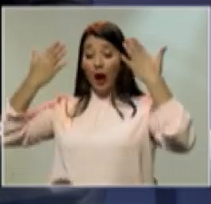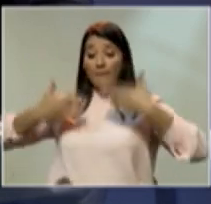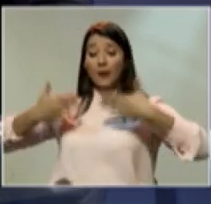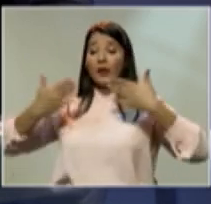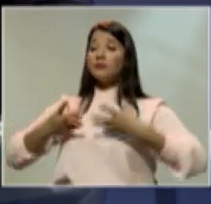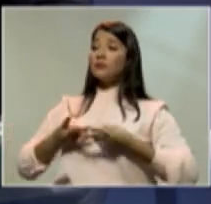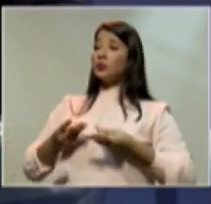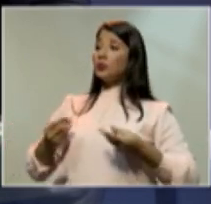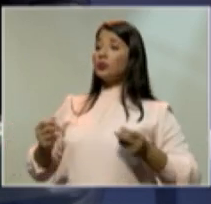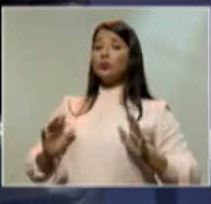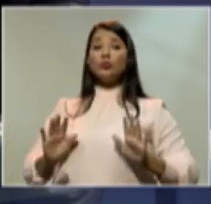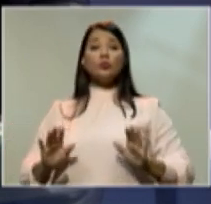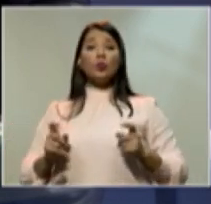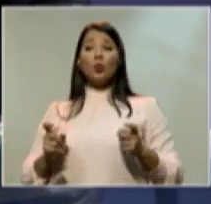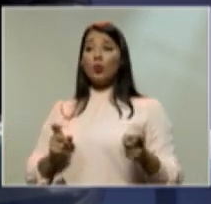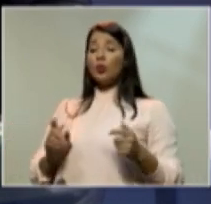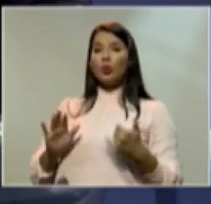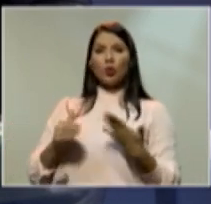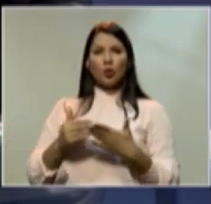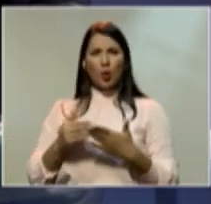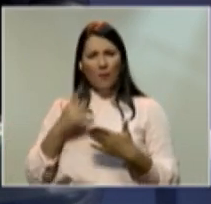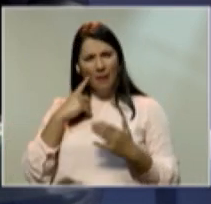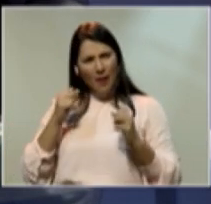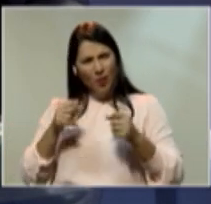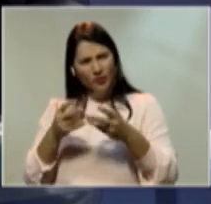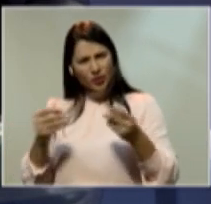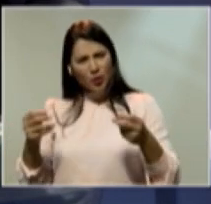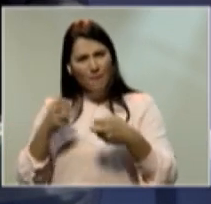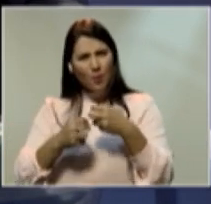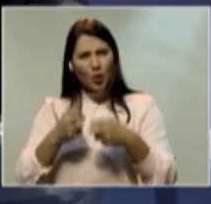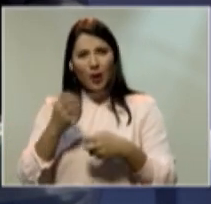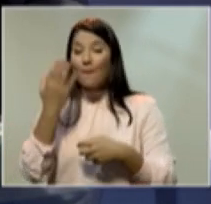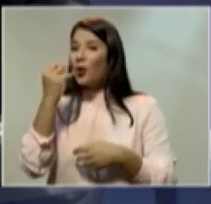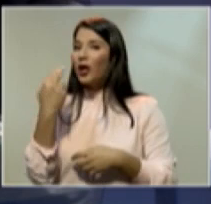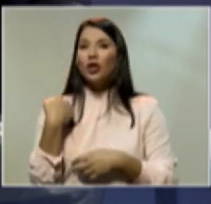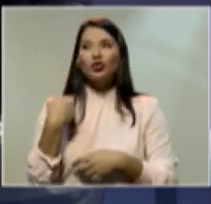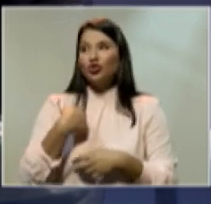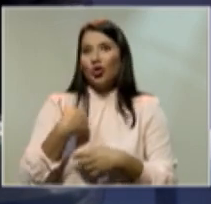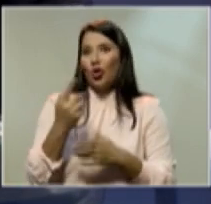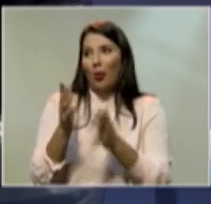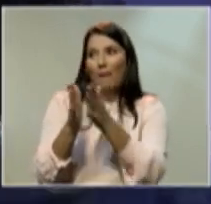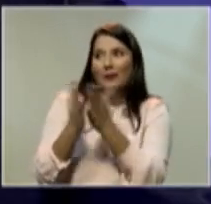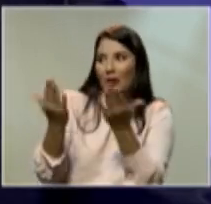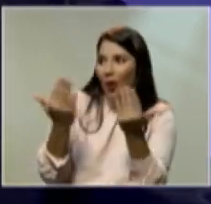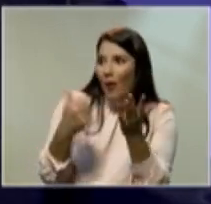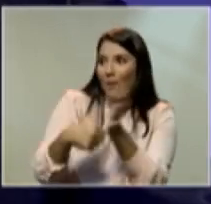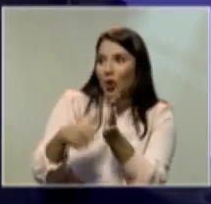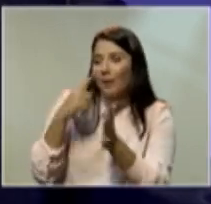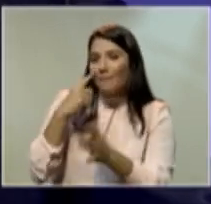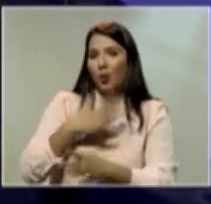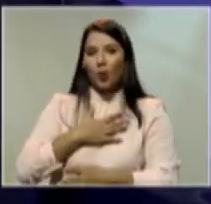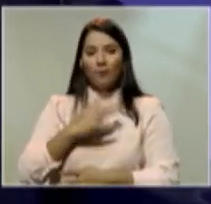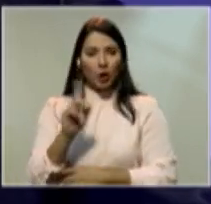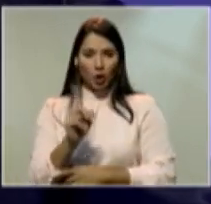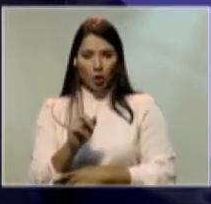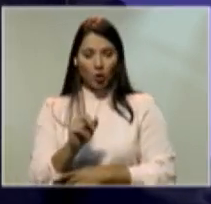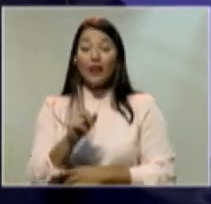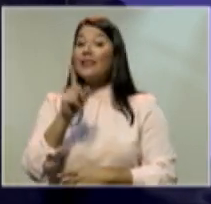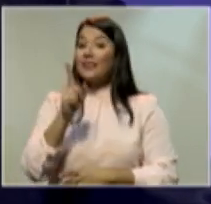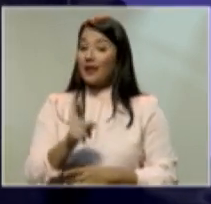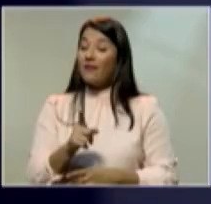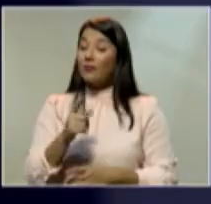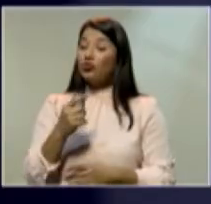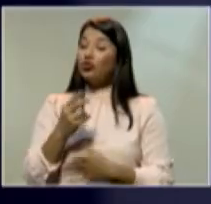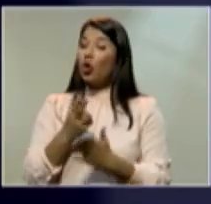solvencia para resolver los problemas, porque tampoco estamos pidiendo votos. Hay que ser muy franco en